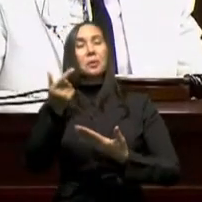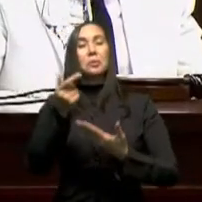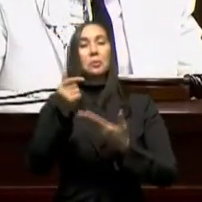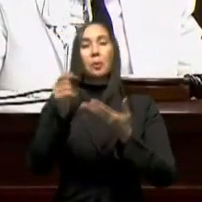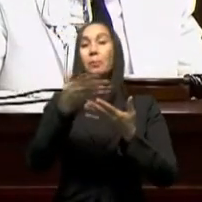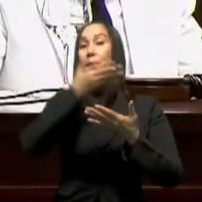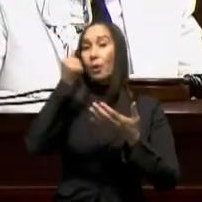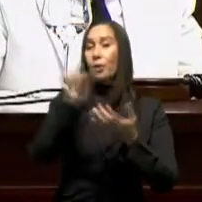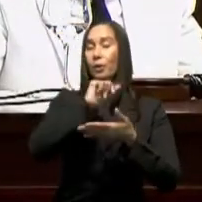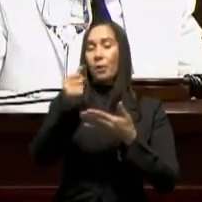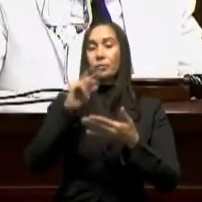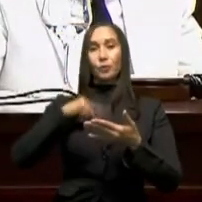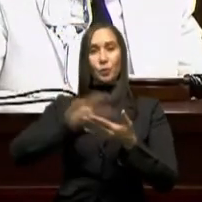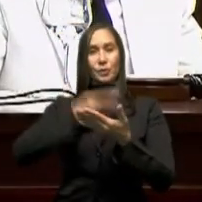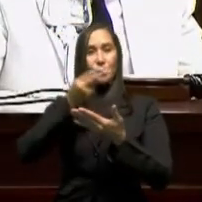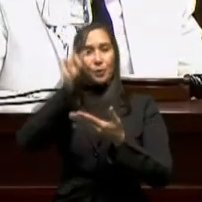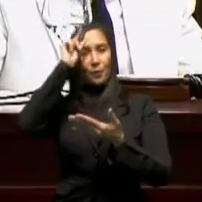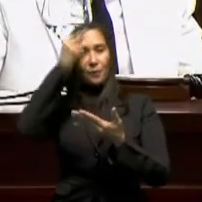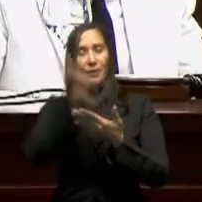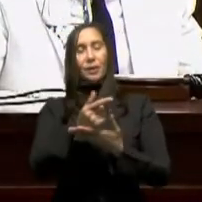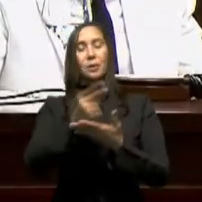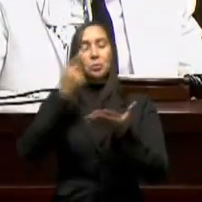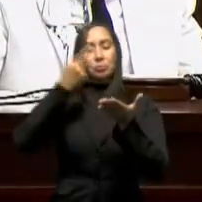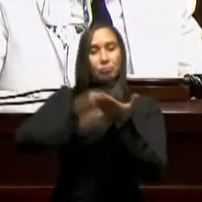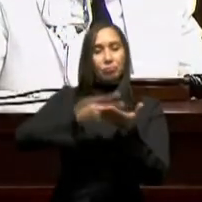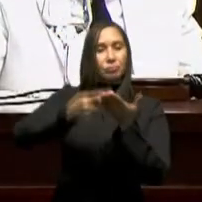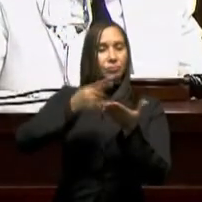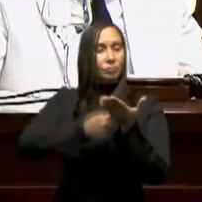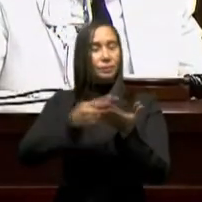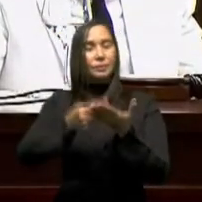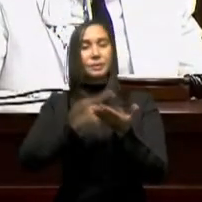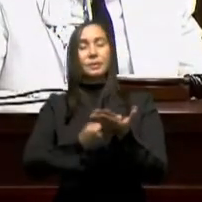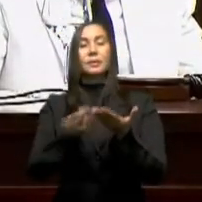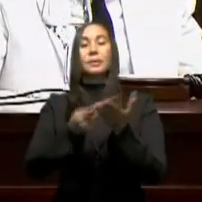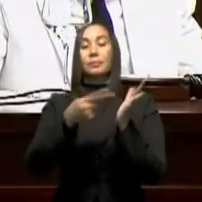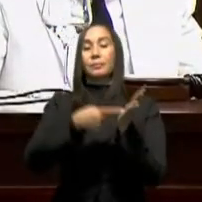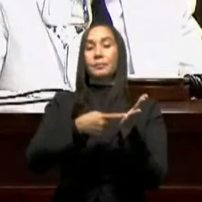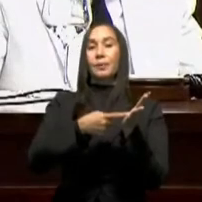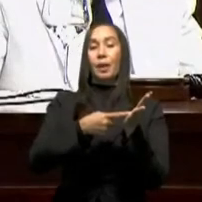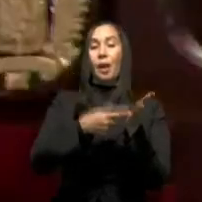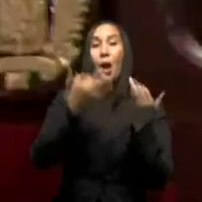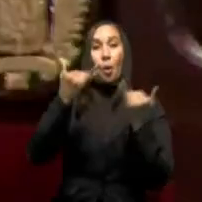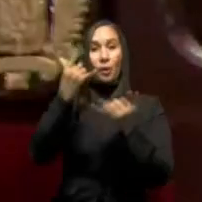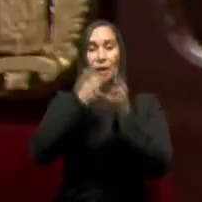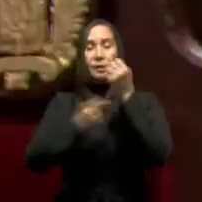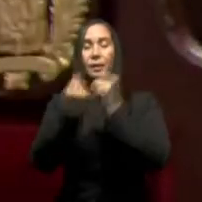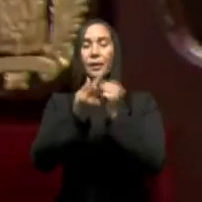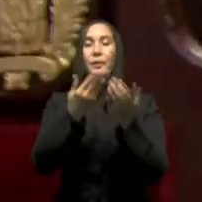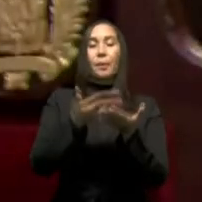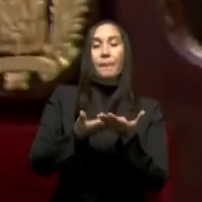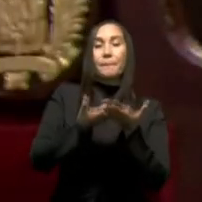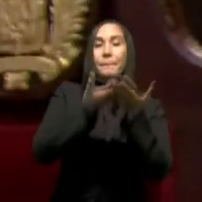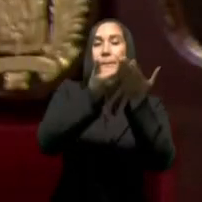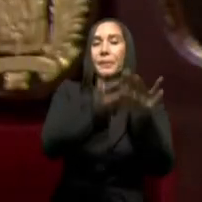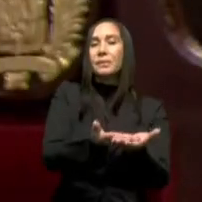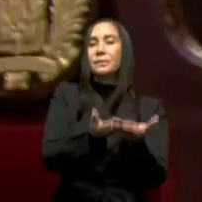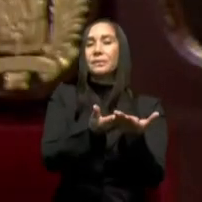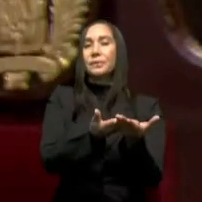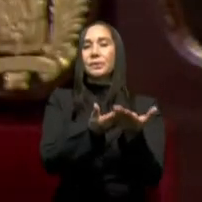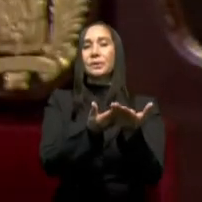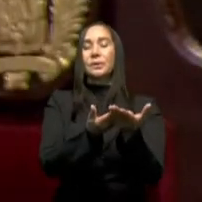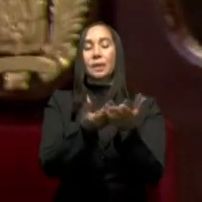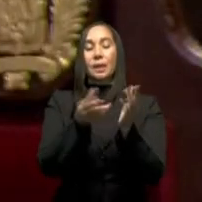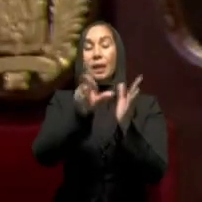experiencia nuestro gobierno luego de diálogos constantes presentará en este año 2024 la